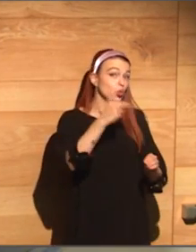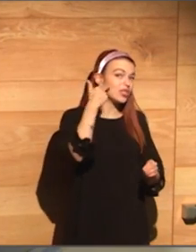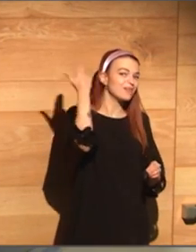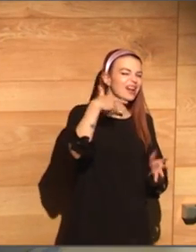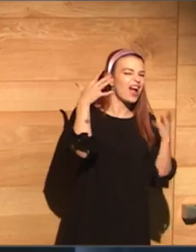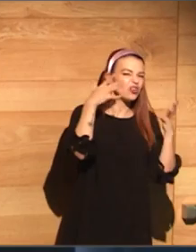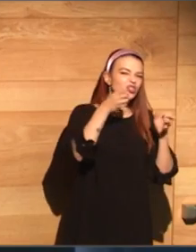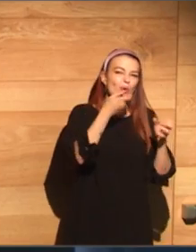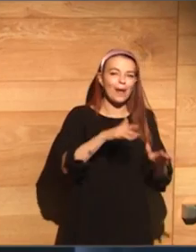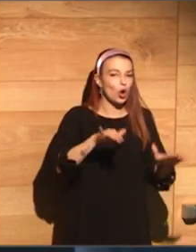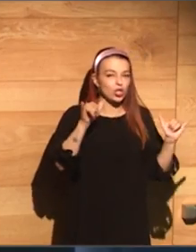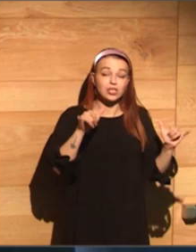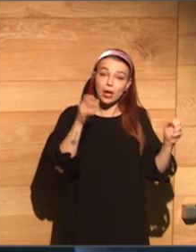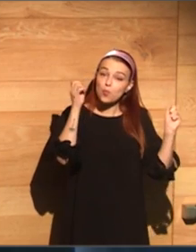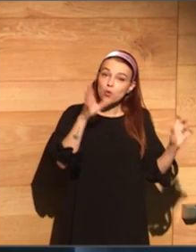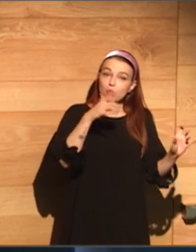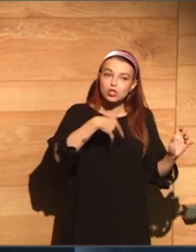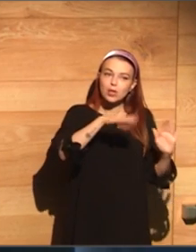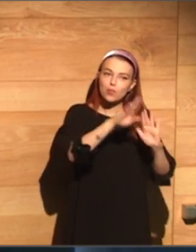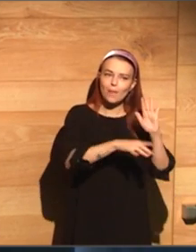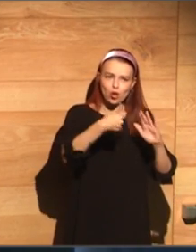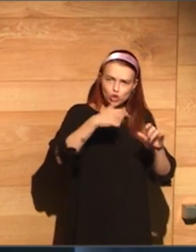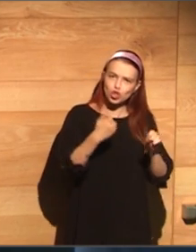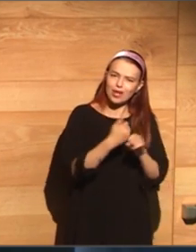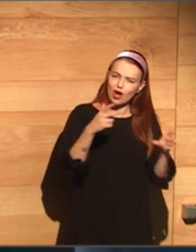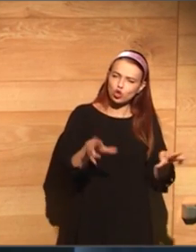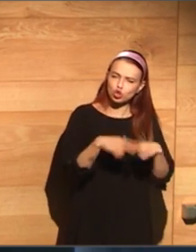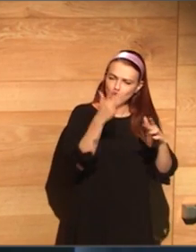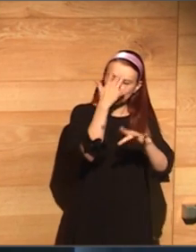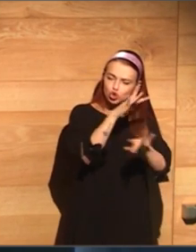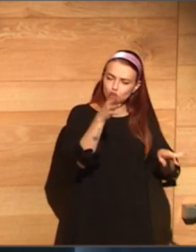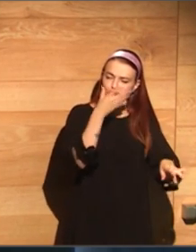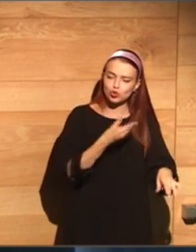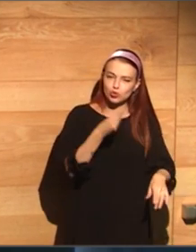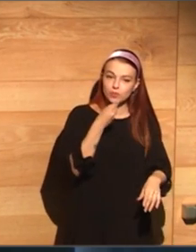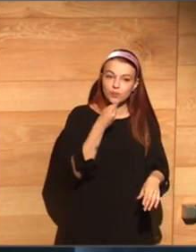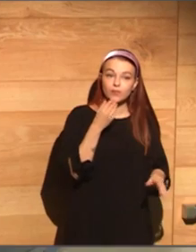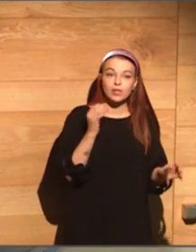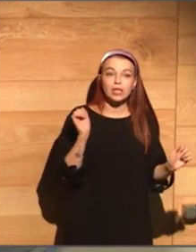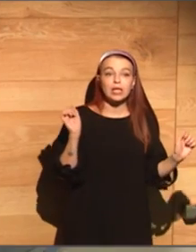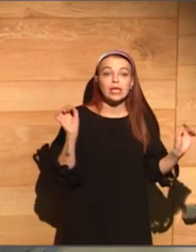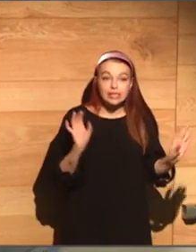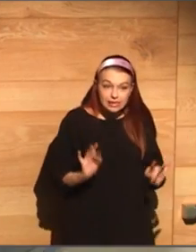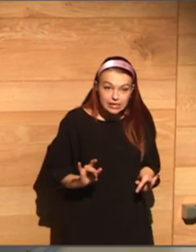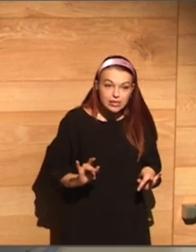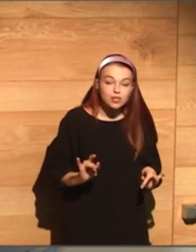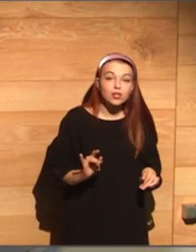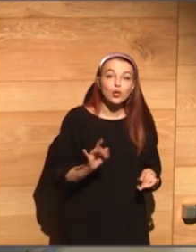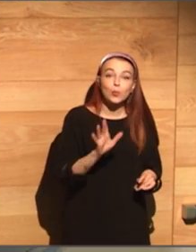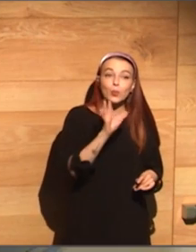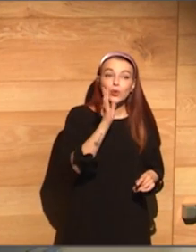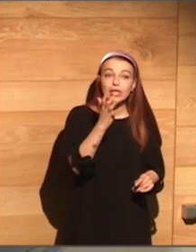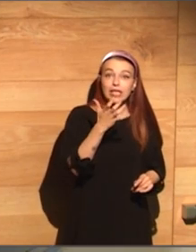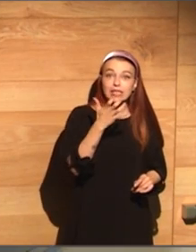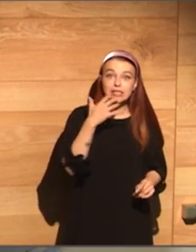verdad es que es un programa en el que hacemos mucha, una labor social muy bonita. Te quedas, pues dices, ¿no? Me ha podido, si te dispara más